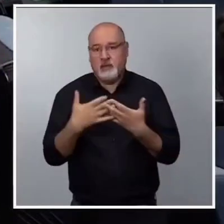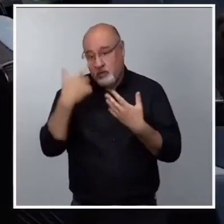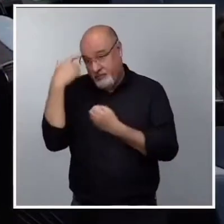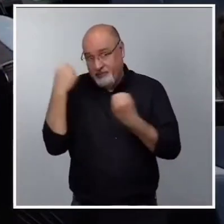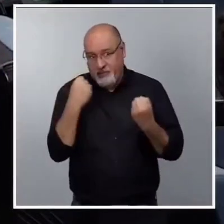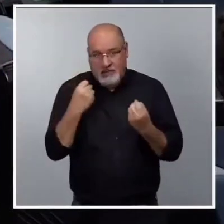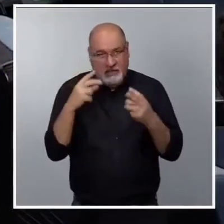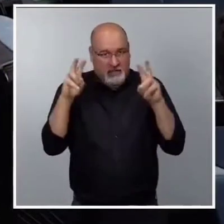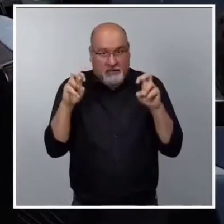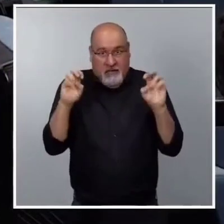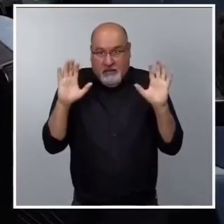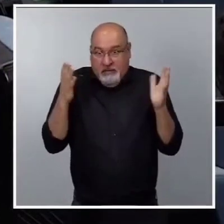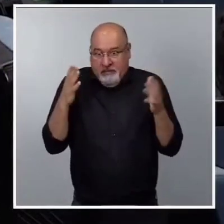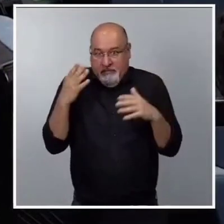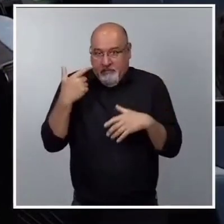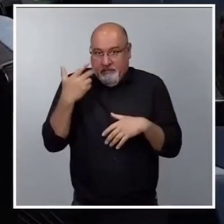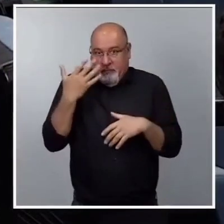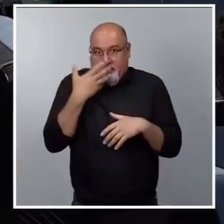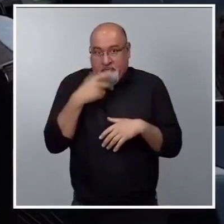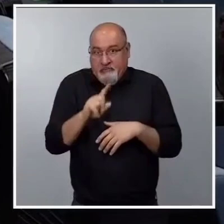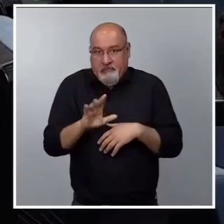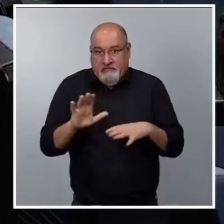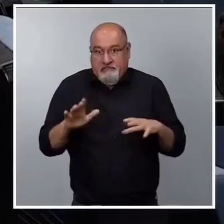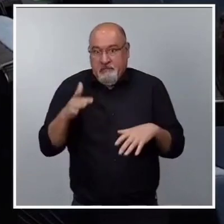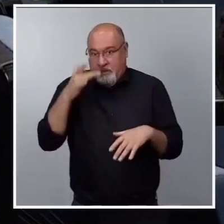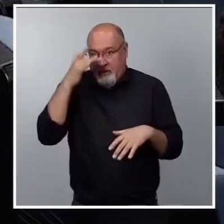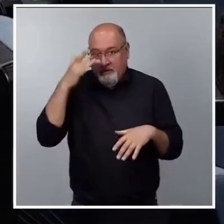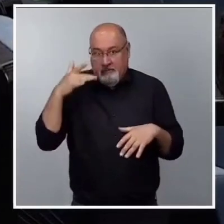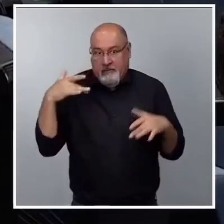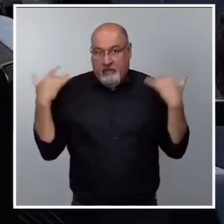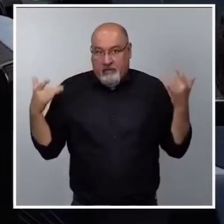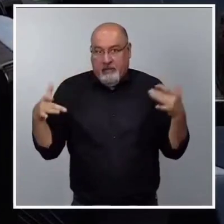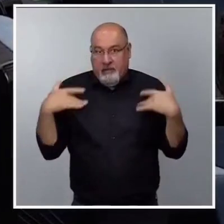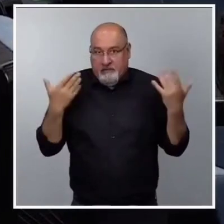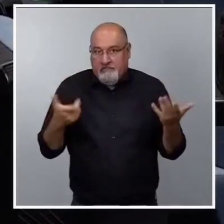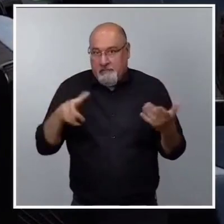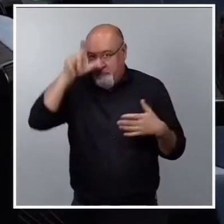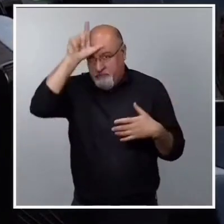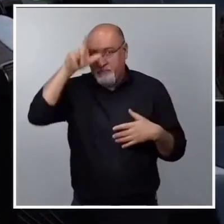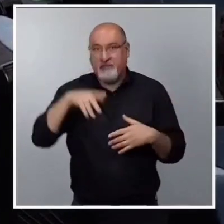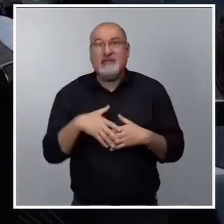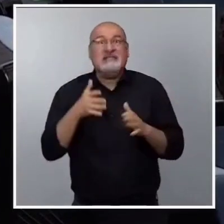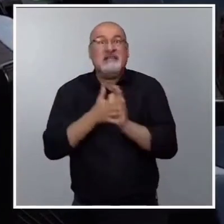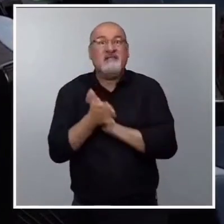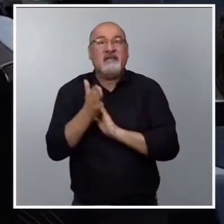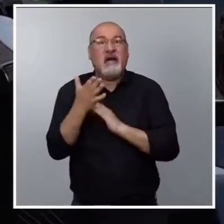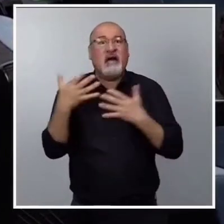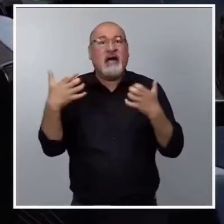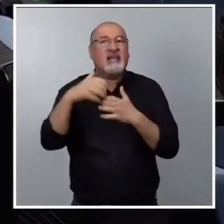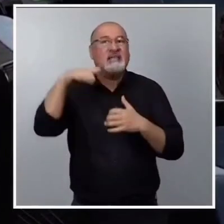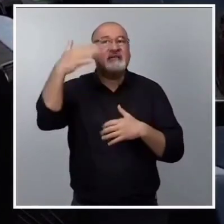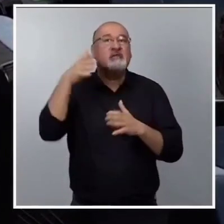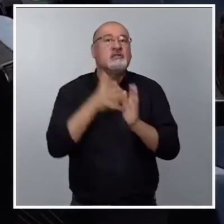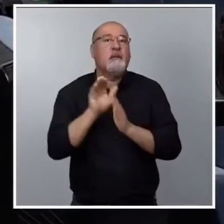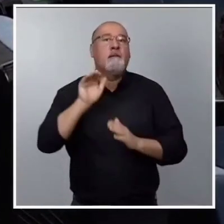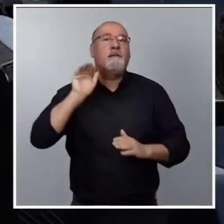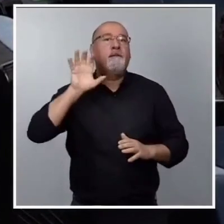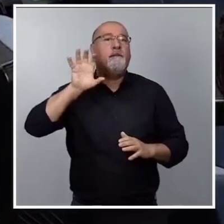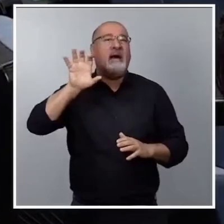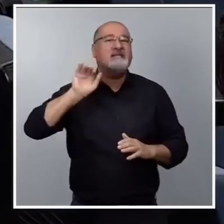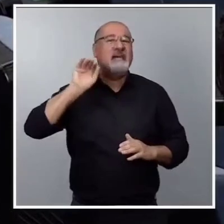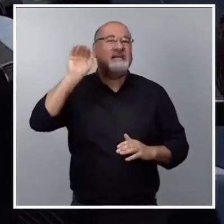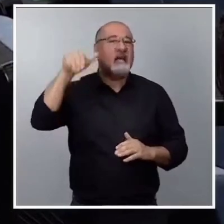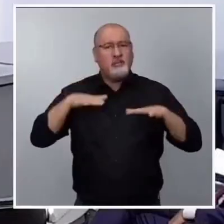y entiendo que cuando habla externo habla de un ataque de un país extranjero pero por si me lo puede